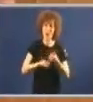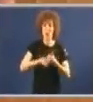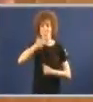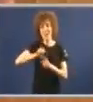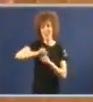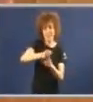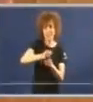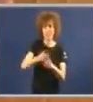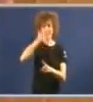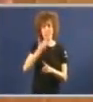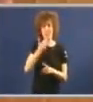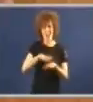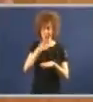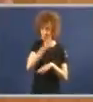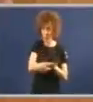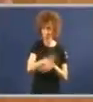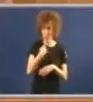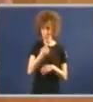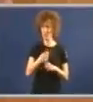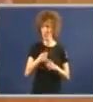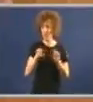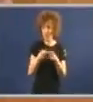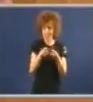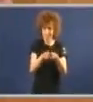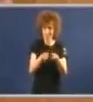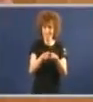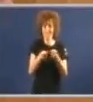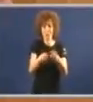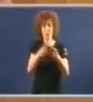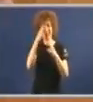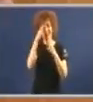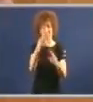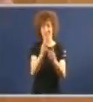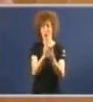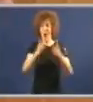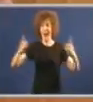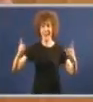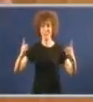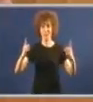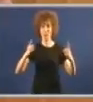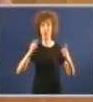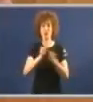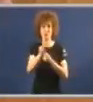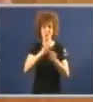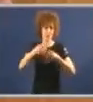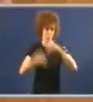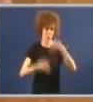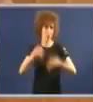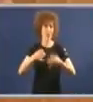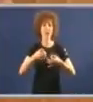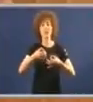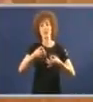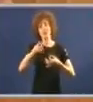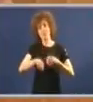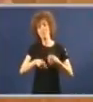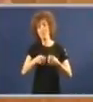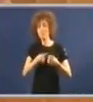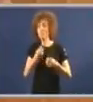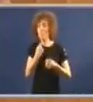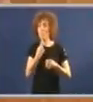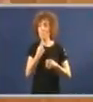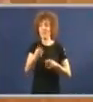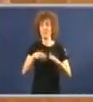denunciar, dificultade para que se respeten as medidas xudiciais como orde de alonxamento e peor acceso aos recursos dos que dispoñen.